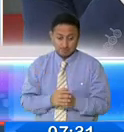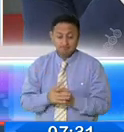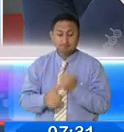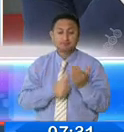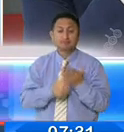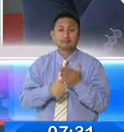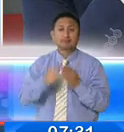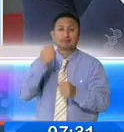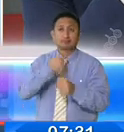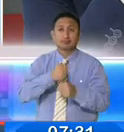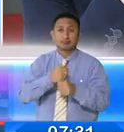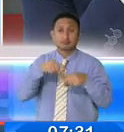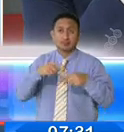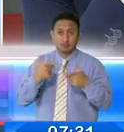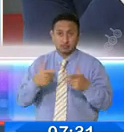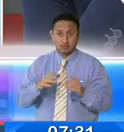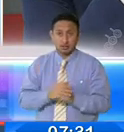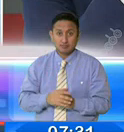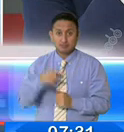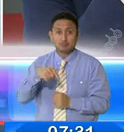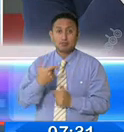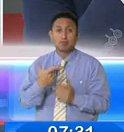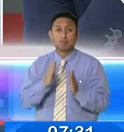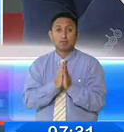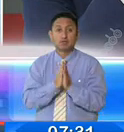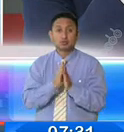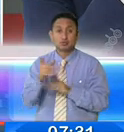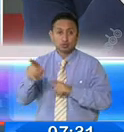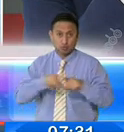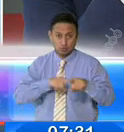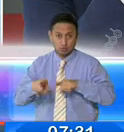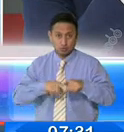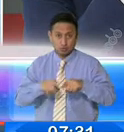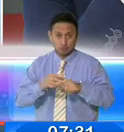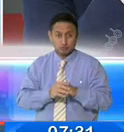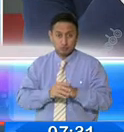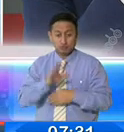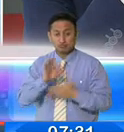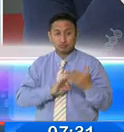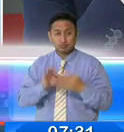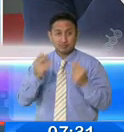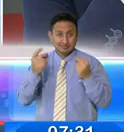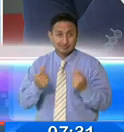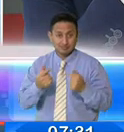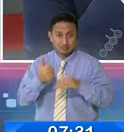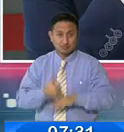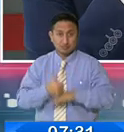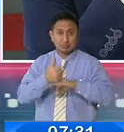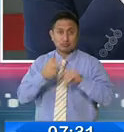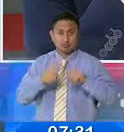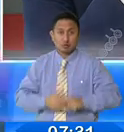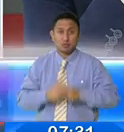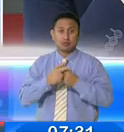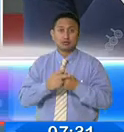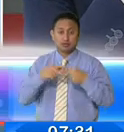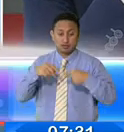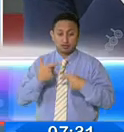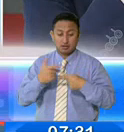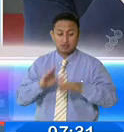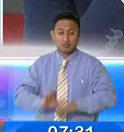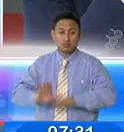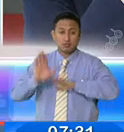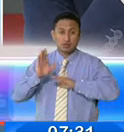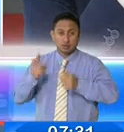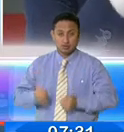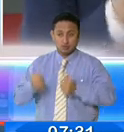ya listos para recibir los pedidos de concurso, habilitar inmediatamente los tribunales y comenzar a dar los nombramientos a las personas que